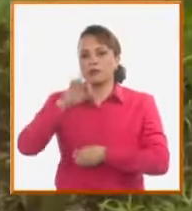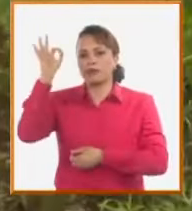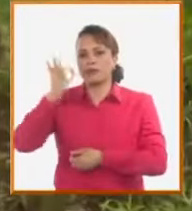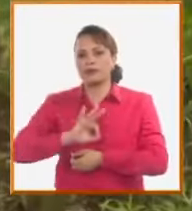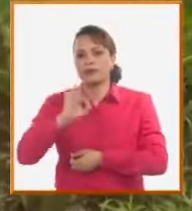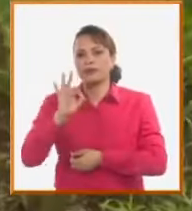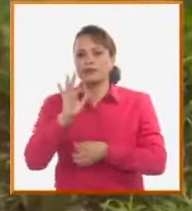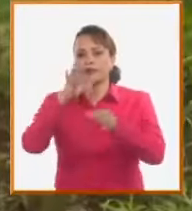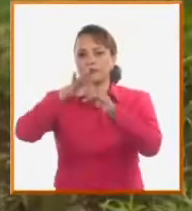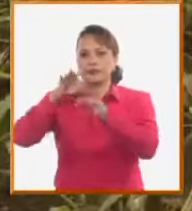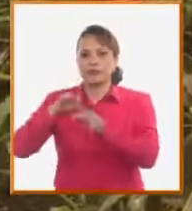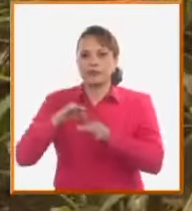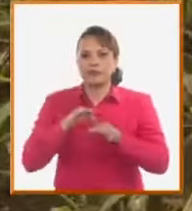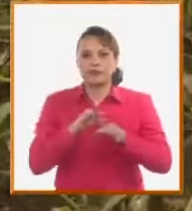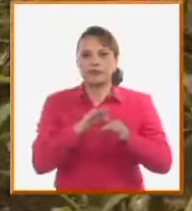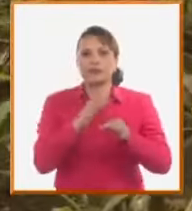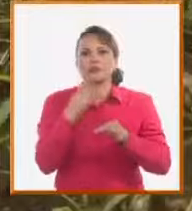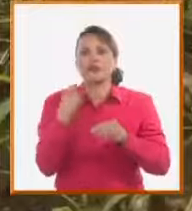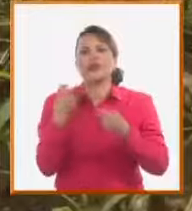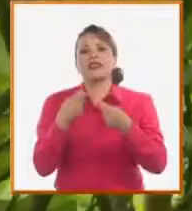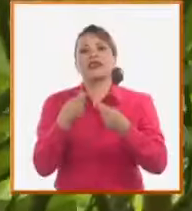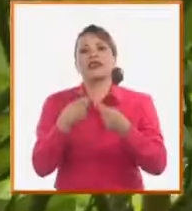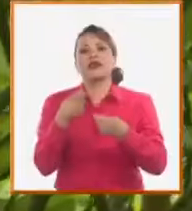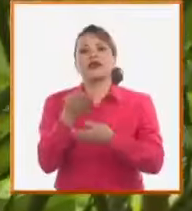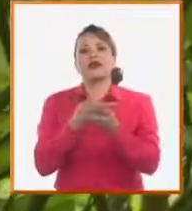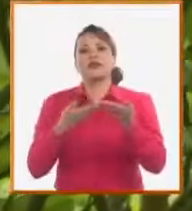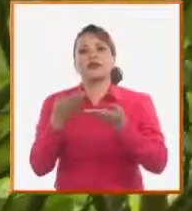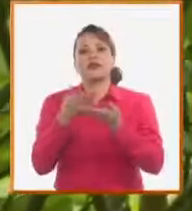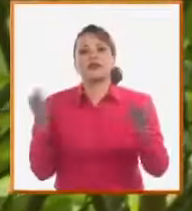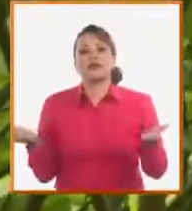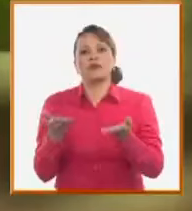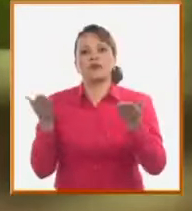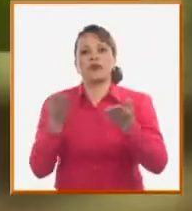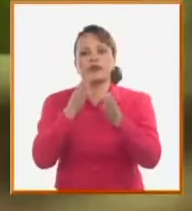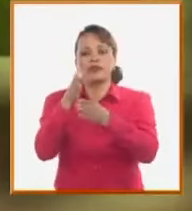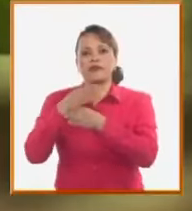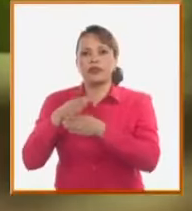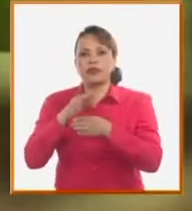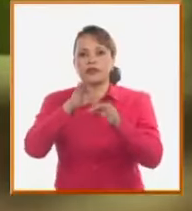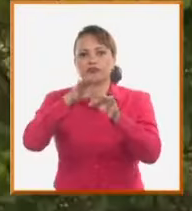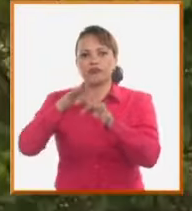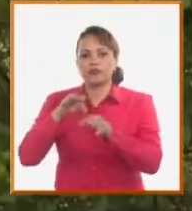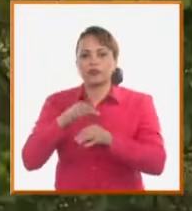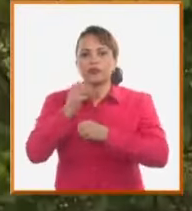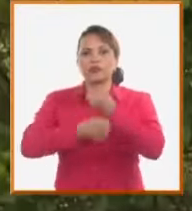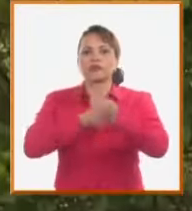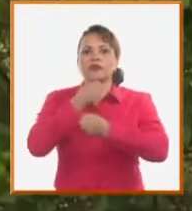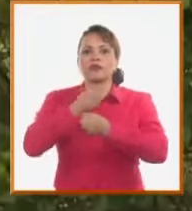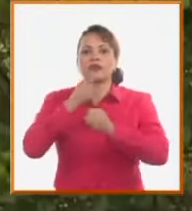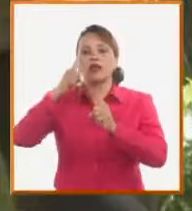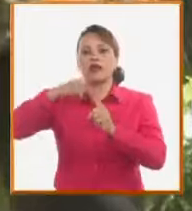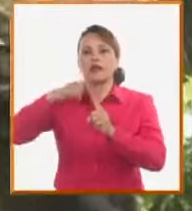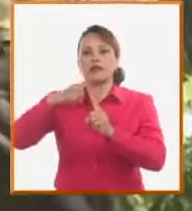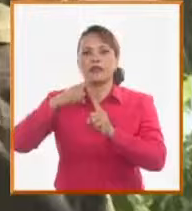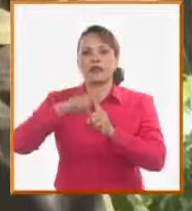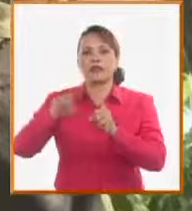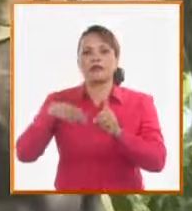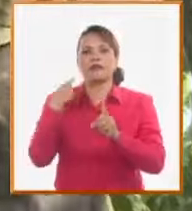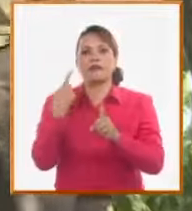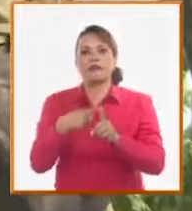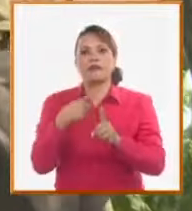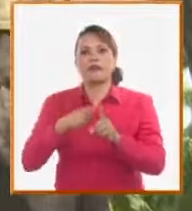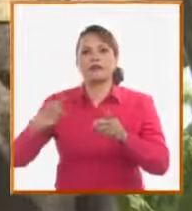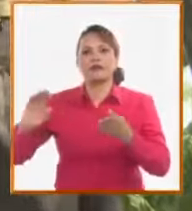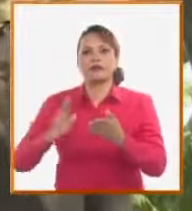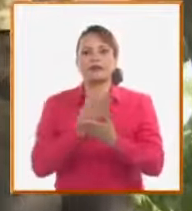de la prima, bonificación que promueve la diversificación productiva, el uso de las técnicas agroecológicas y la erradicación